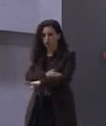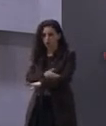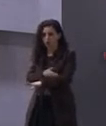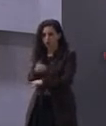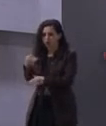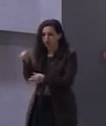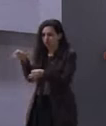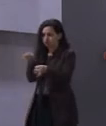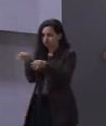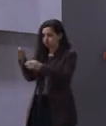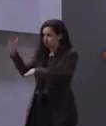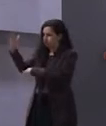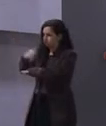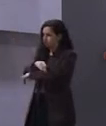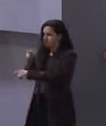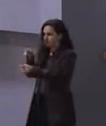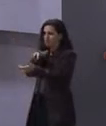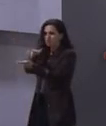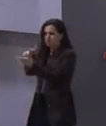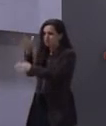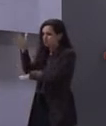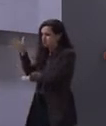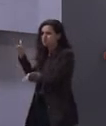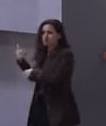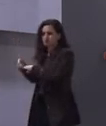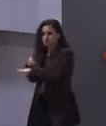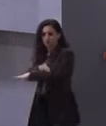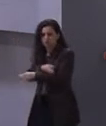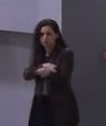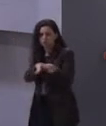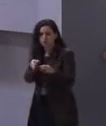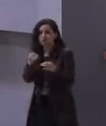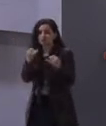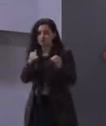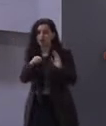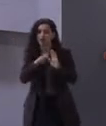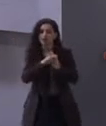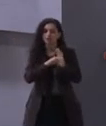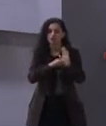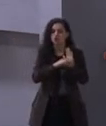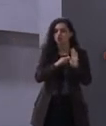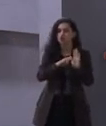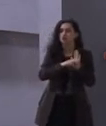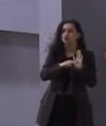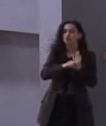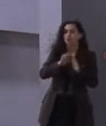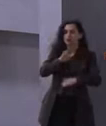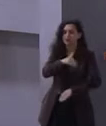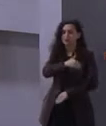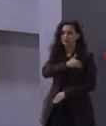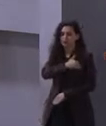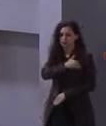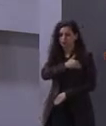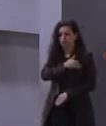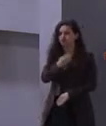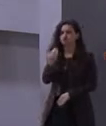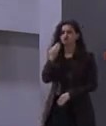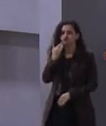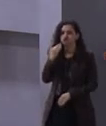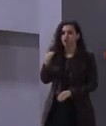que hacíamos, es que ya está la resolución del Ministerio, que fue expedida a finales de